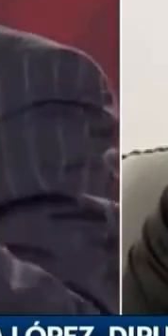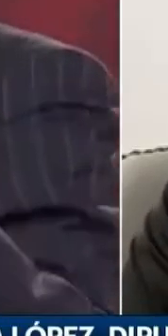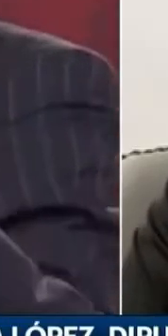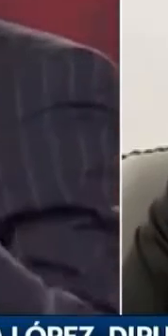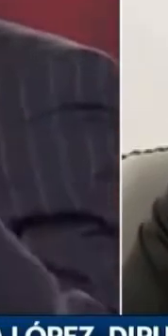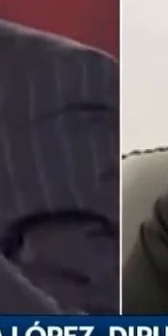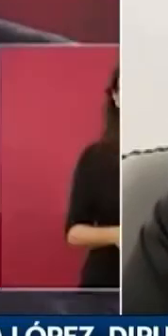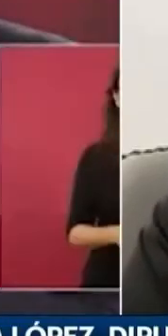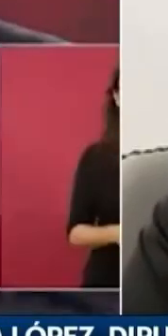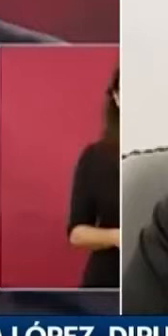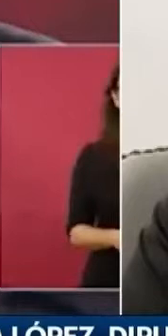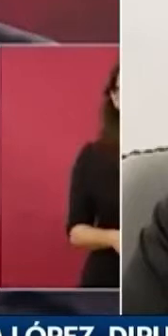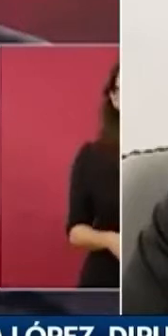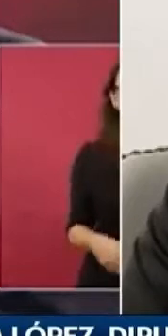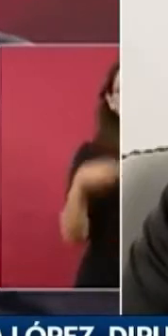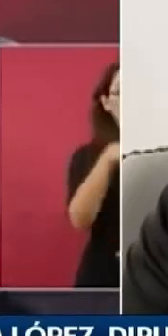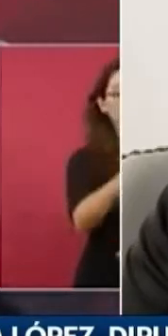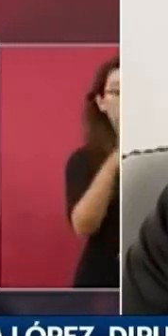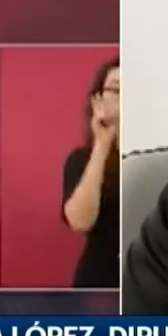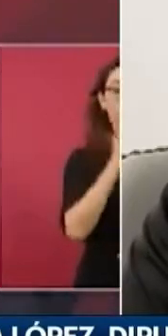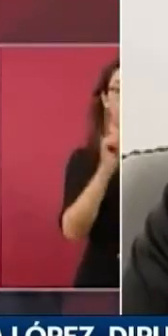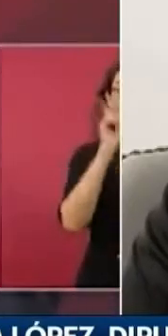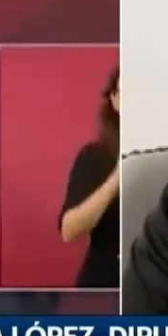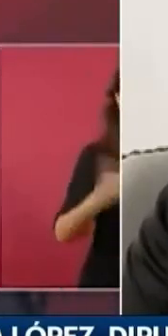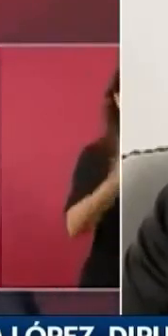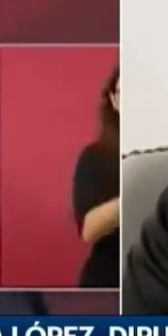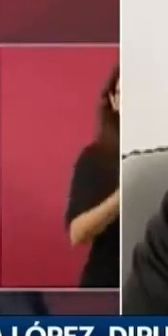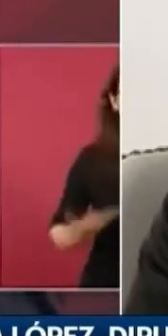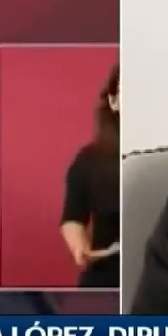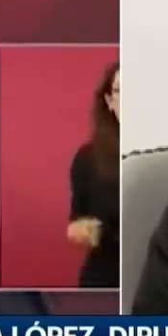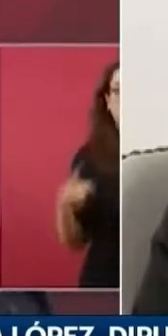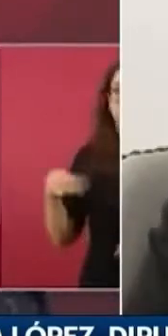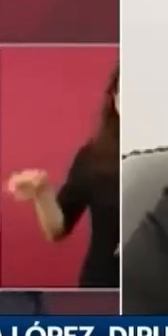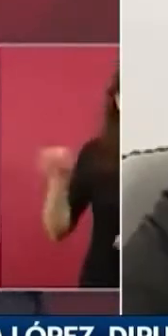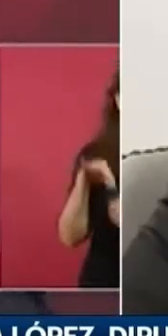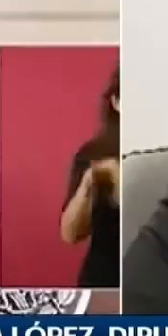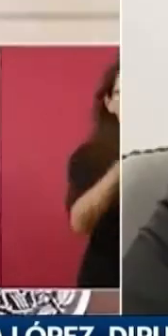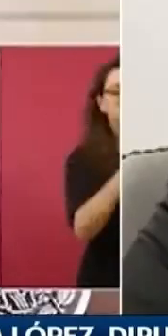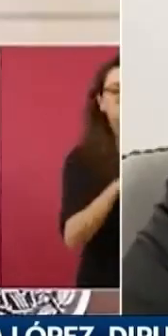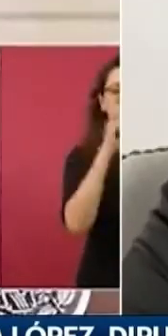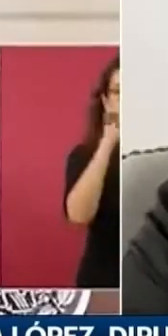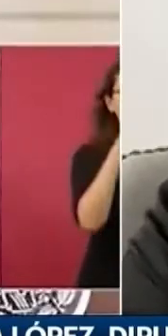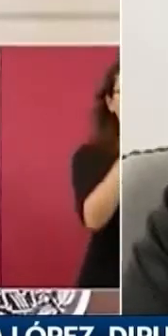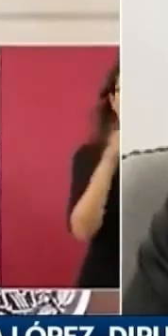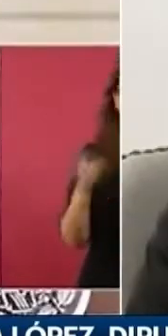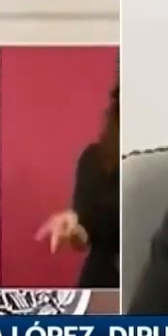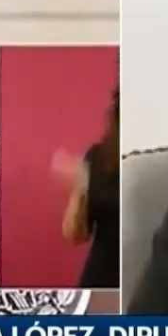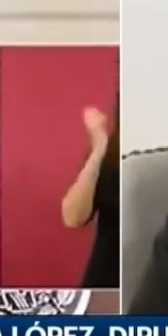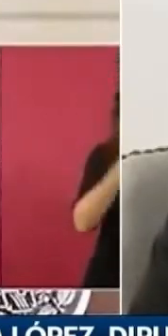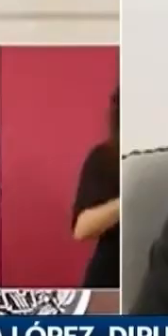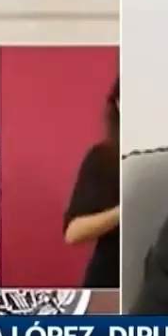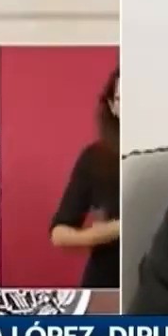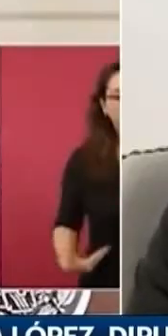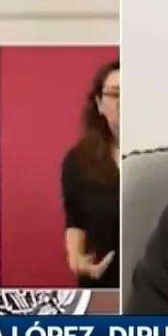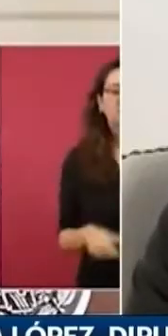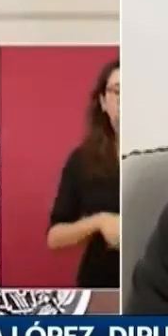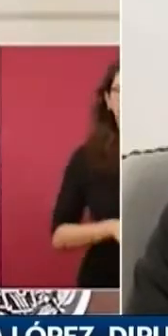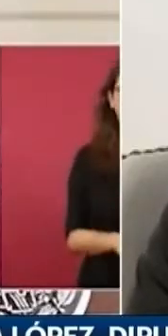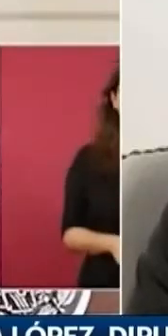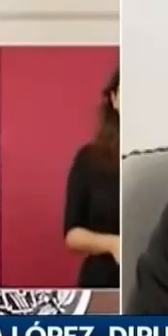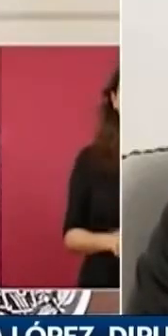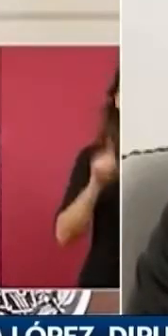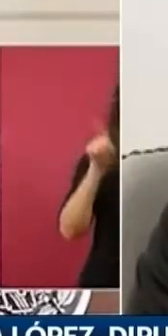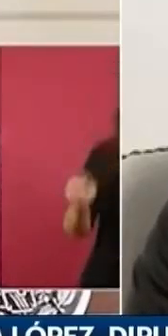280 millones de personas, lo que está en riesgo, y la Alianza del Pacífico pues no puede ser, no puede estar